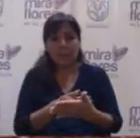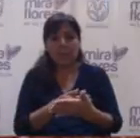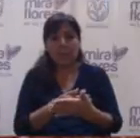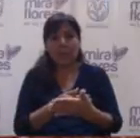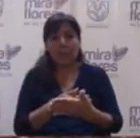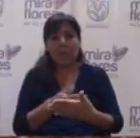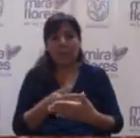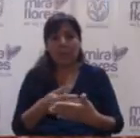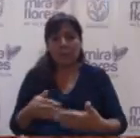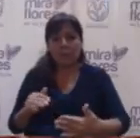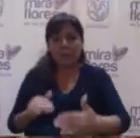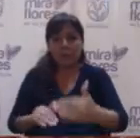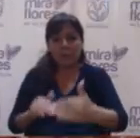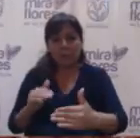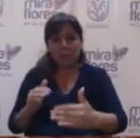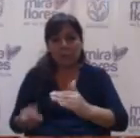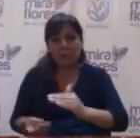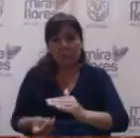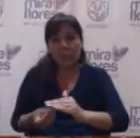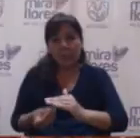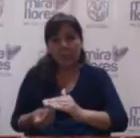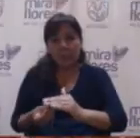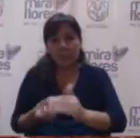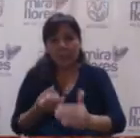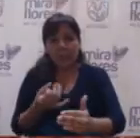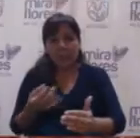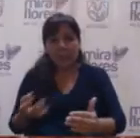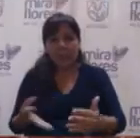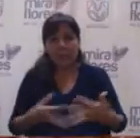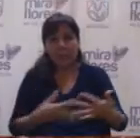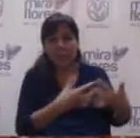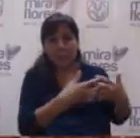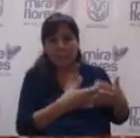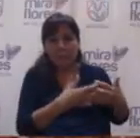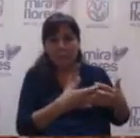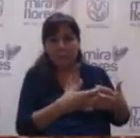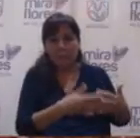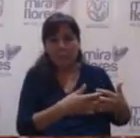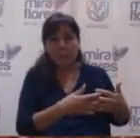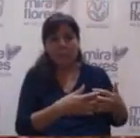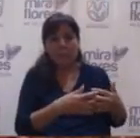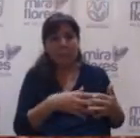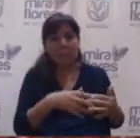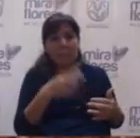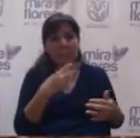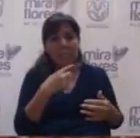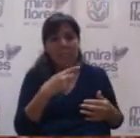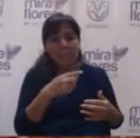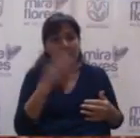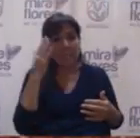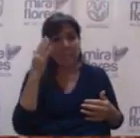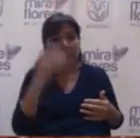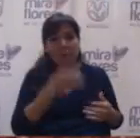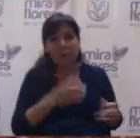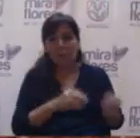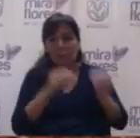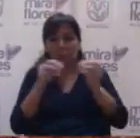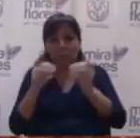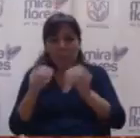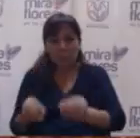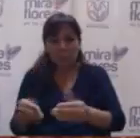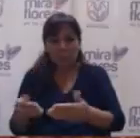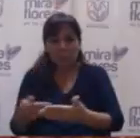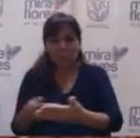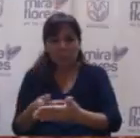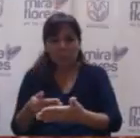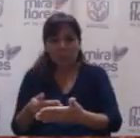con algunos aditivos especiales que fueron preparados por una empresa especializada, como es Unicom, para poder poner eso y